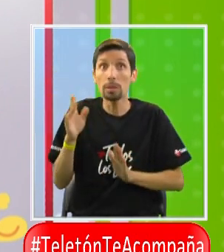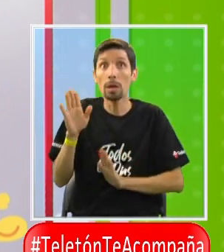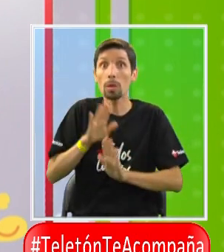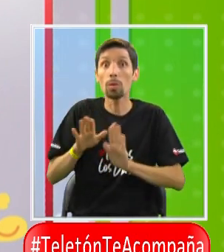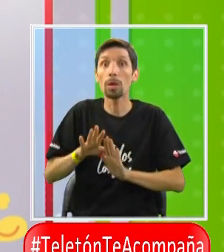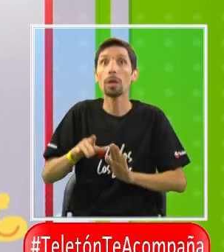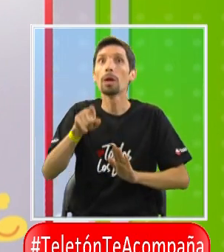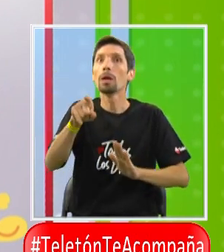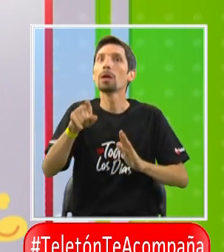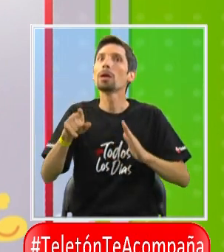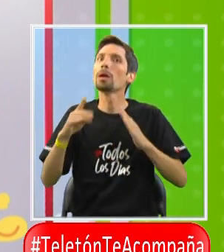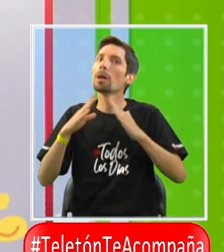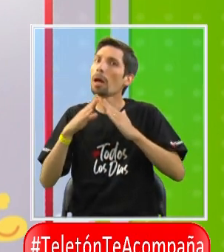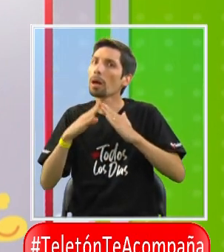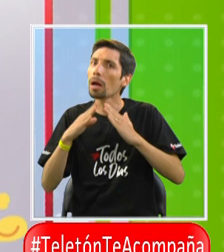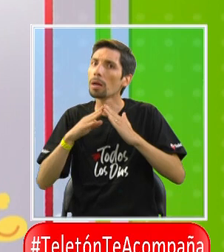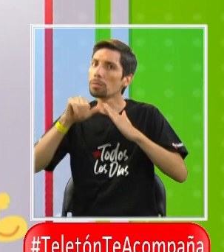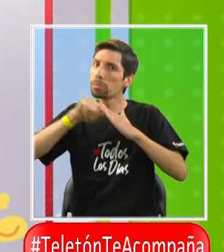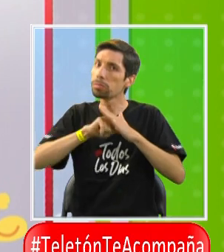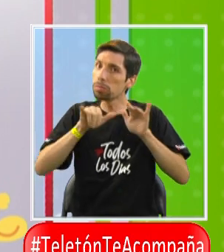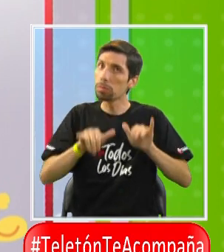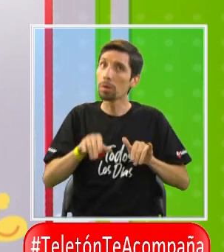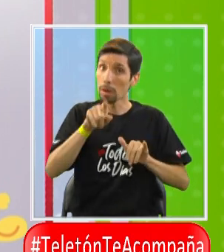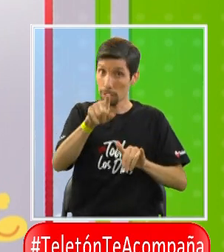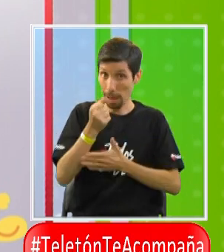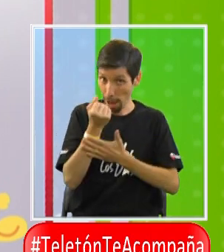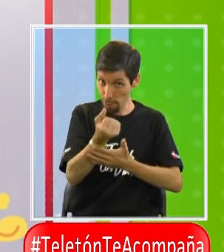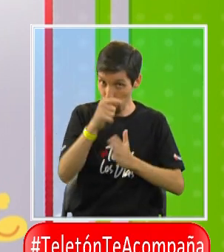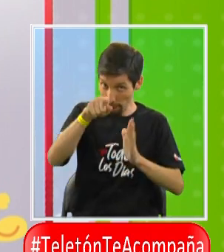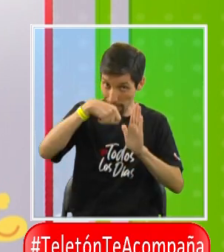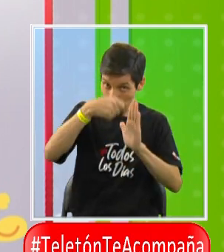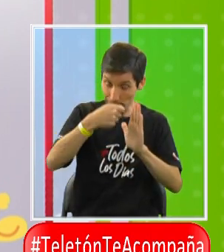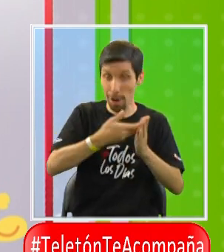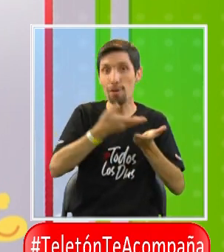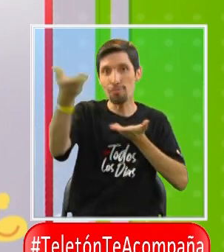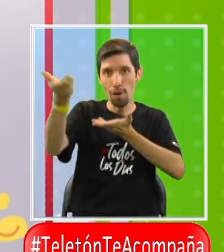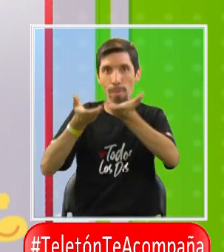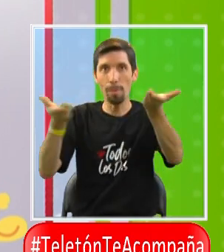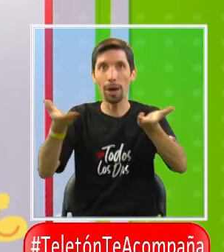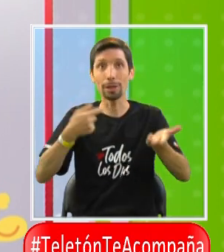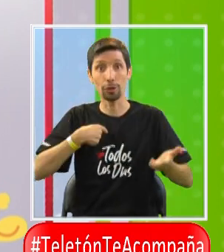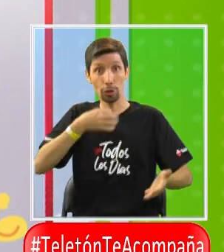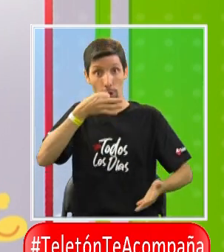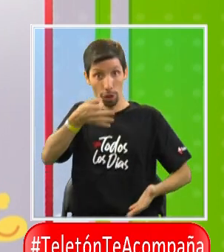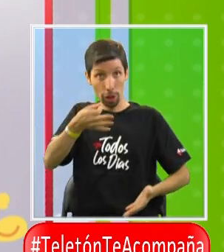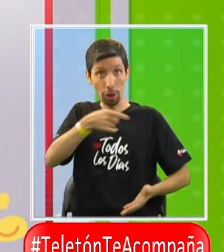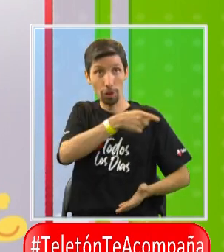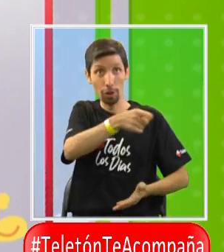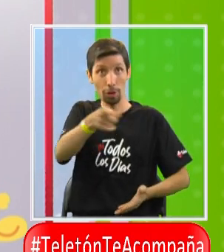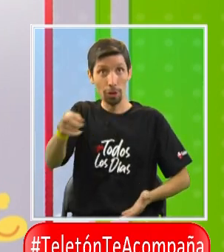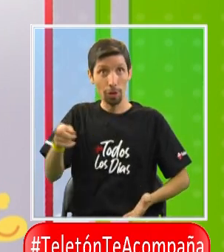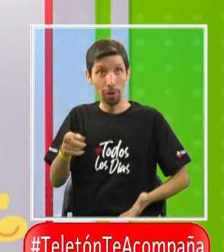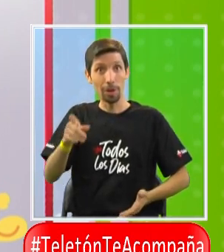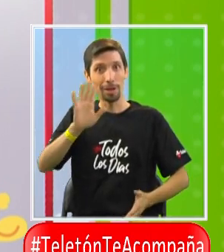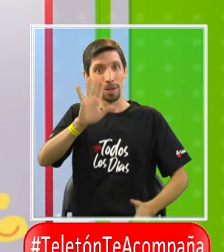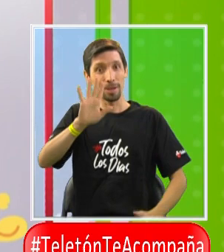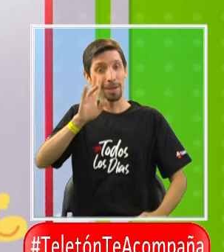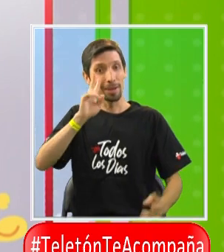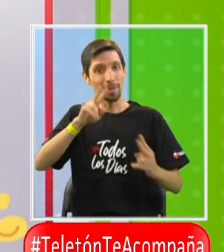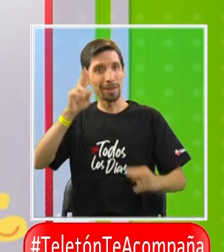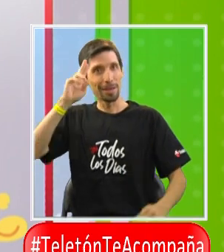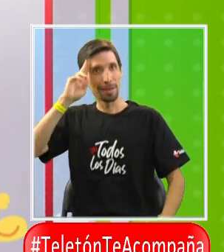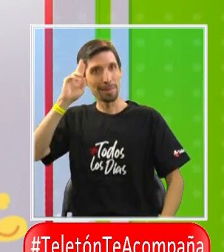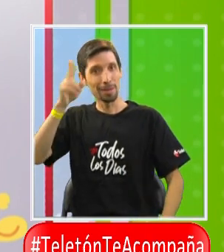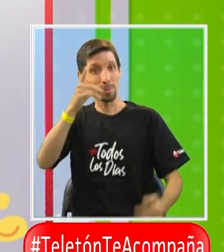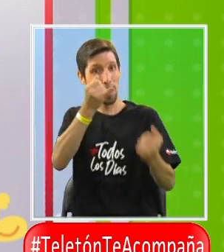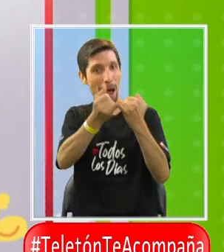en casa. Respeta la cuarentena. Si te sirvió este video, compártelo. Y como digo yo, que Don Marche sobre ruedas es un mensaje